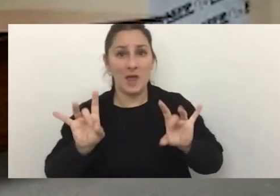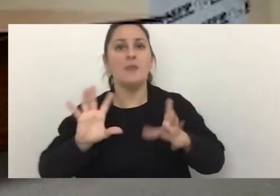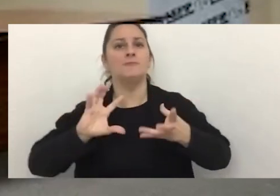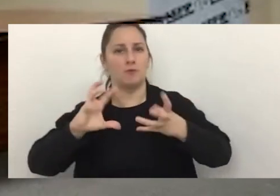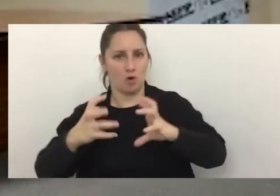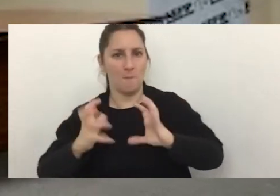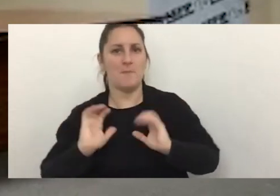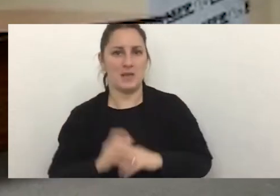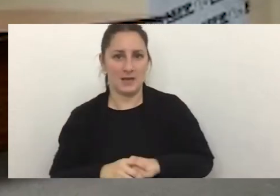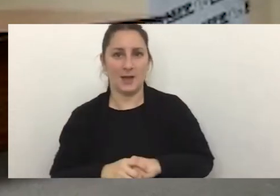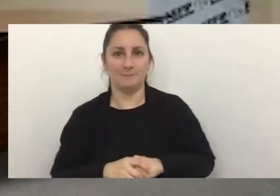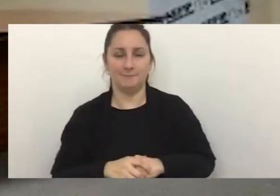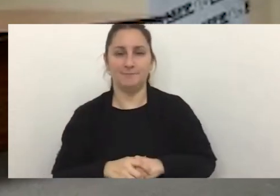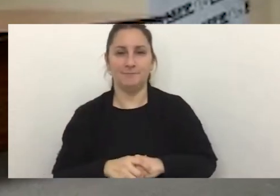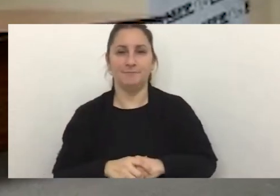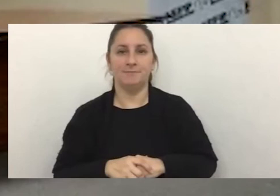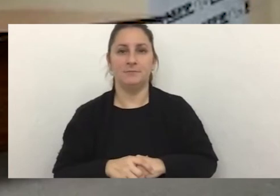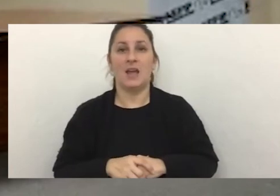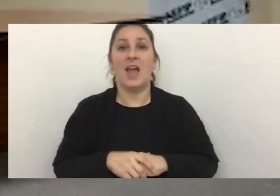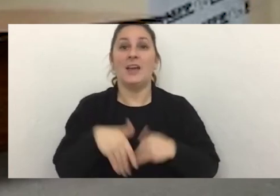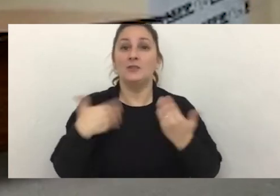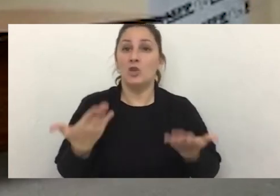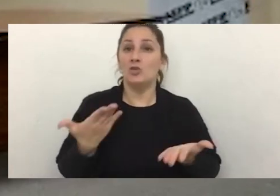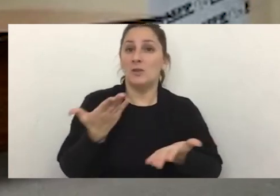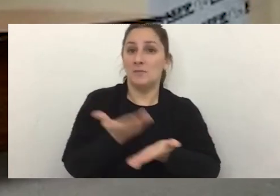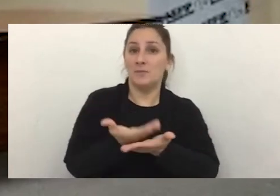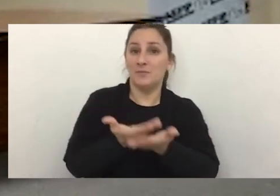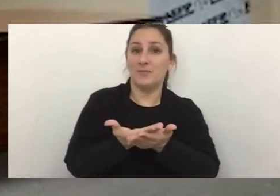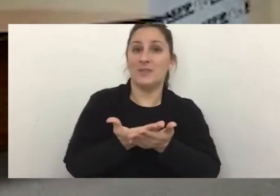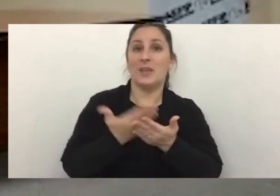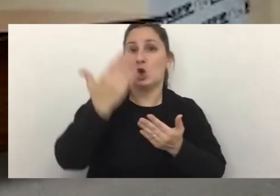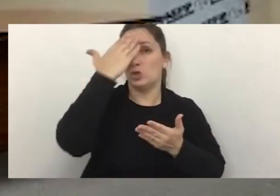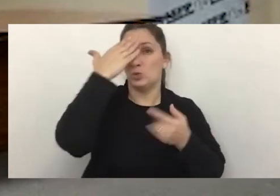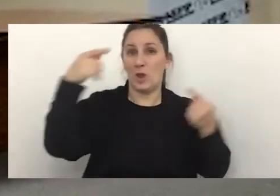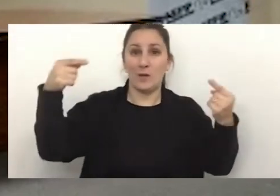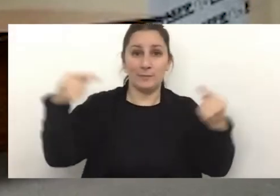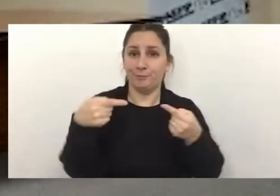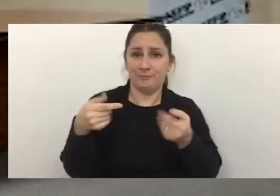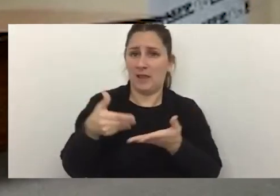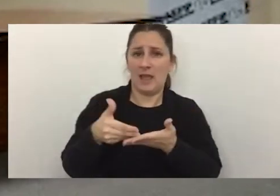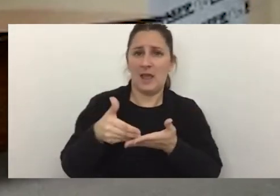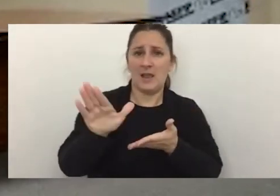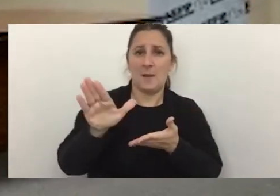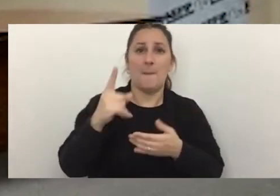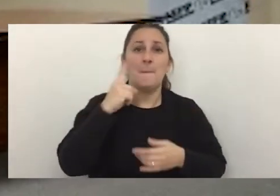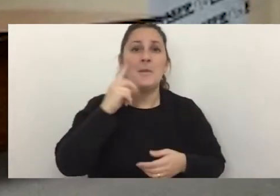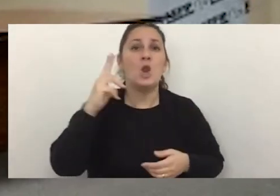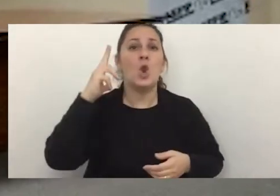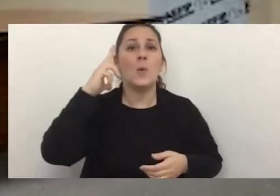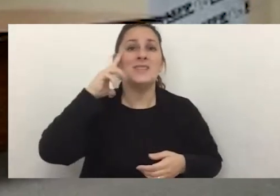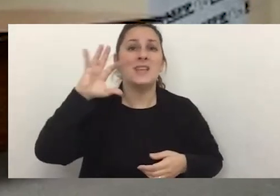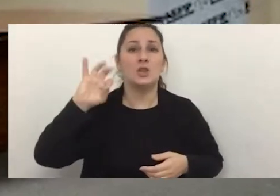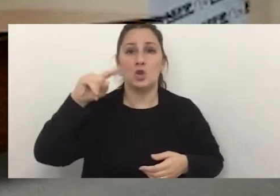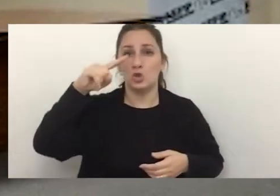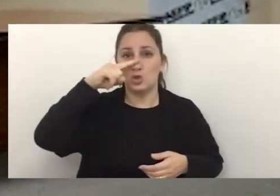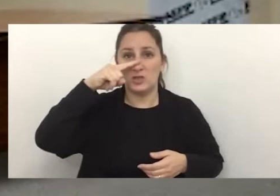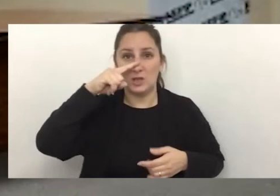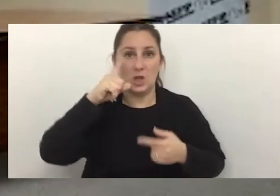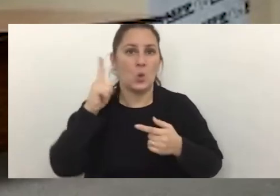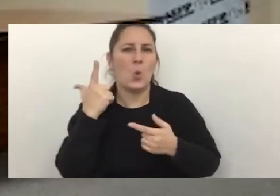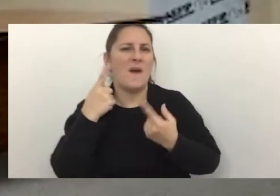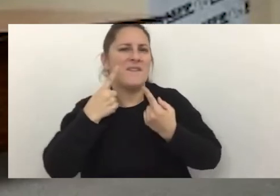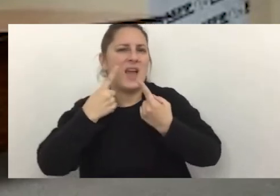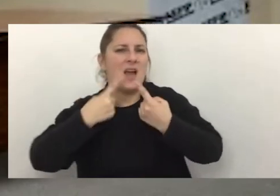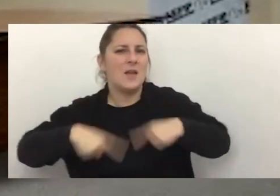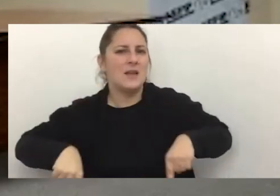lo tanto, el planteo de inconstitucionalidad es rechazado. En 1907 no teníamos ni derecho ambiental, no teníamos